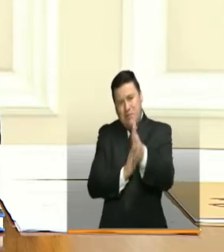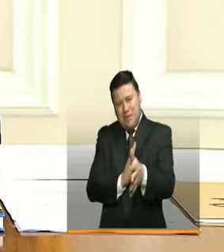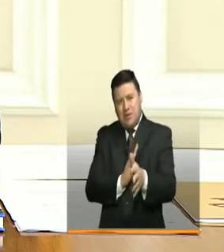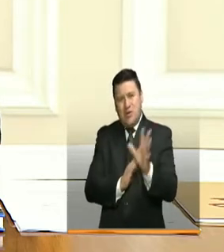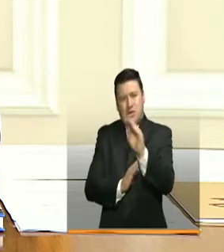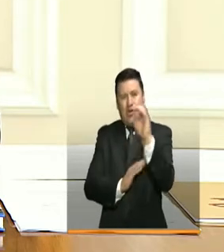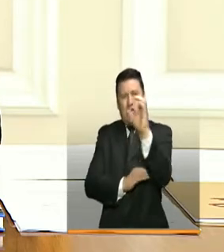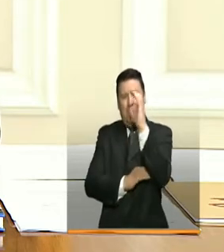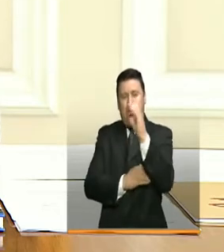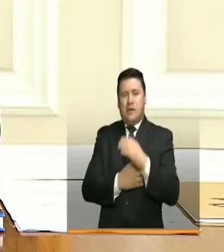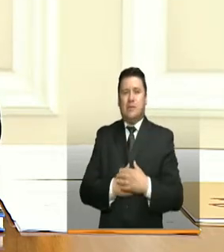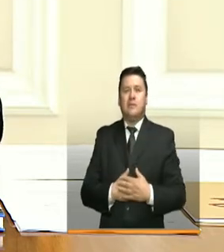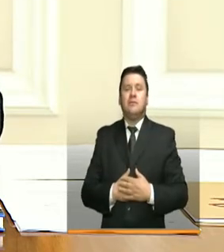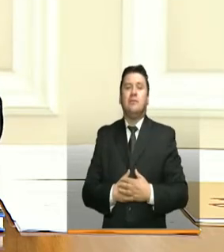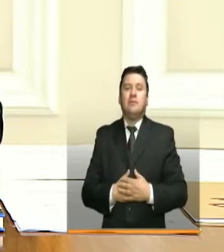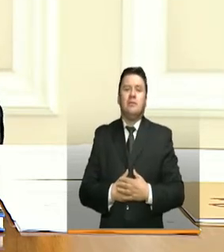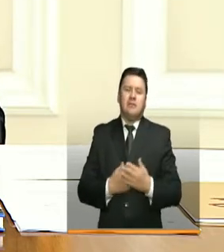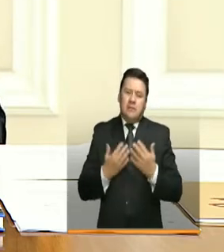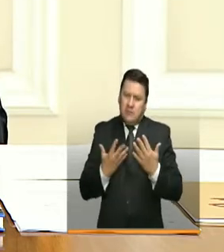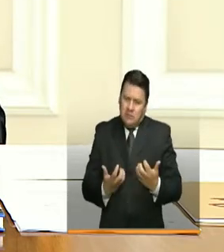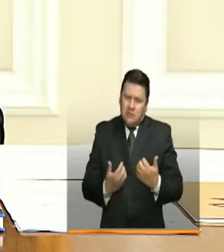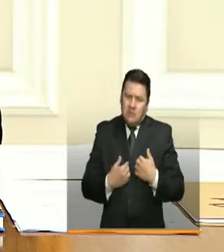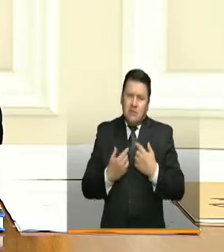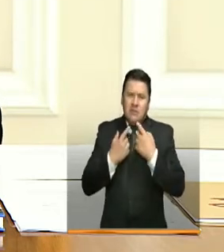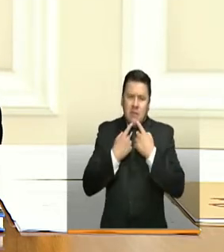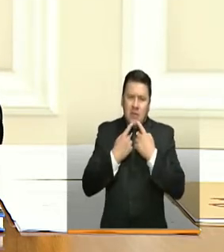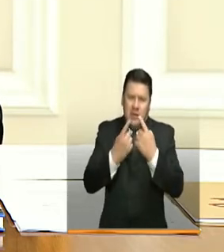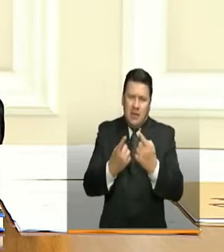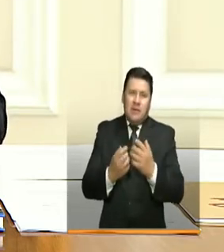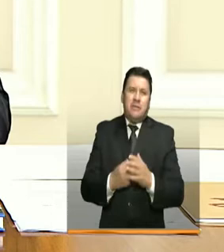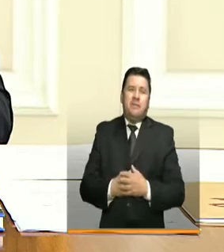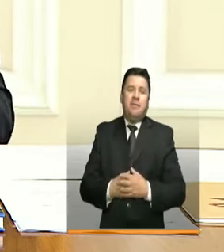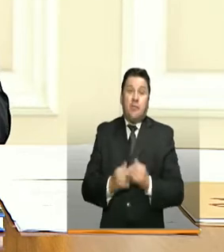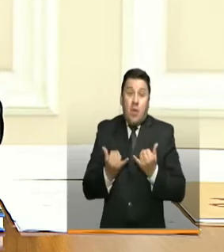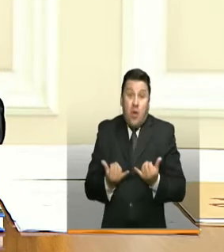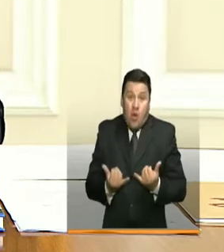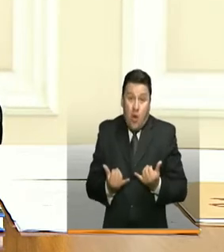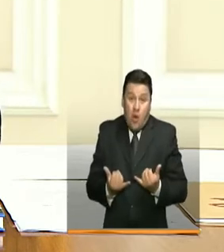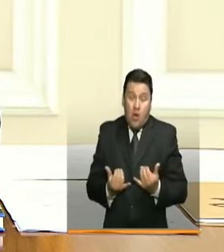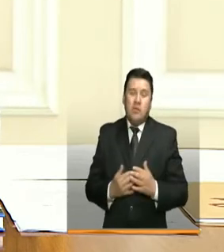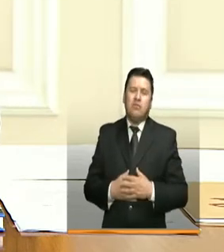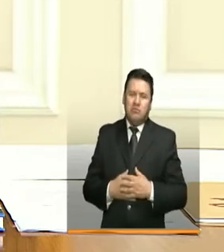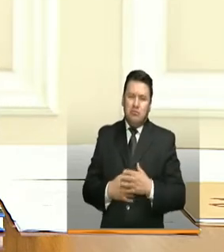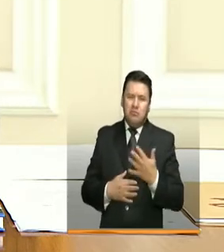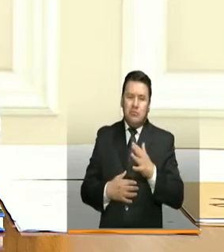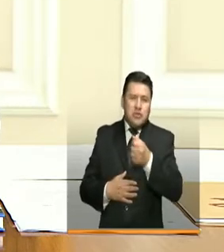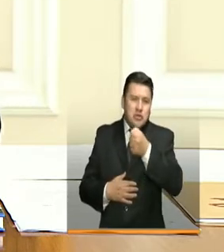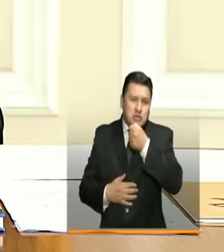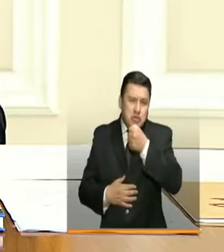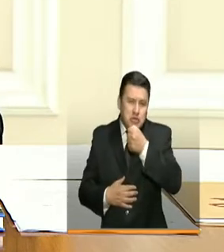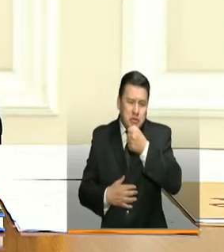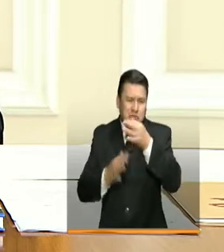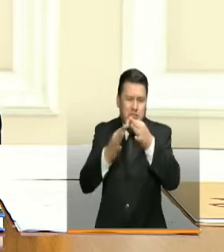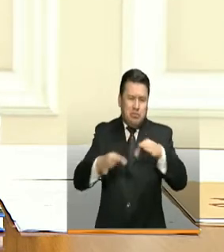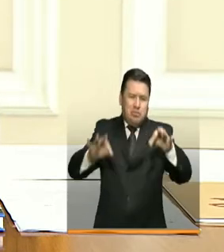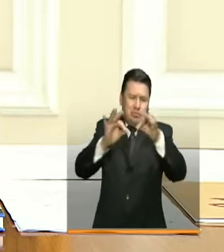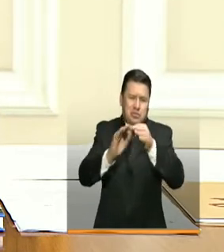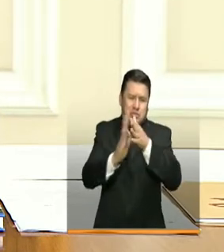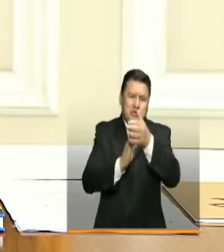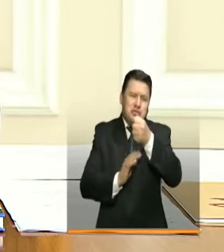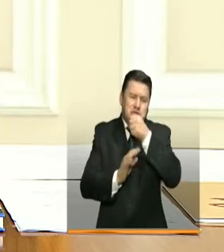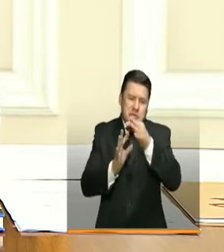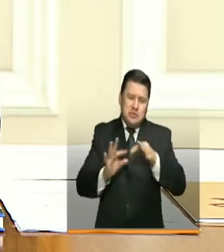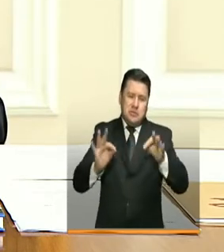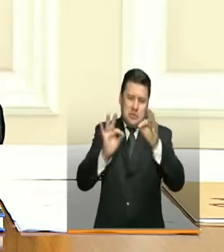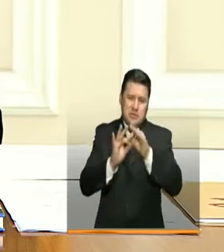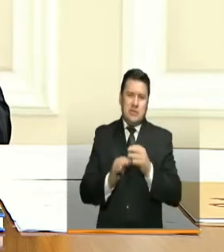para todos los colombianos. Y quiero también decirles que hoy tenemos noticias importantes